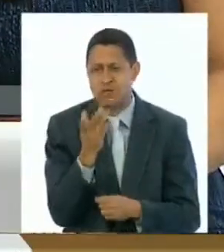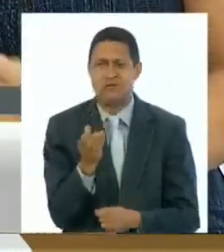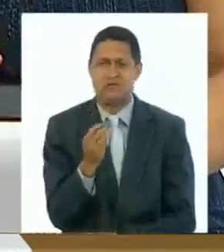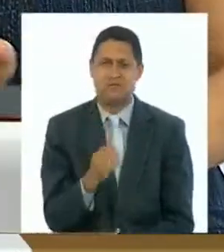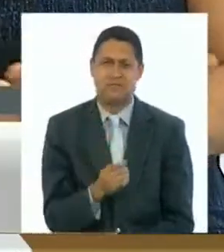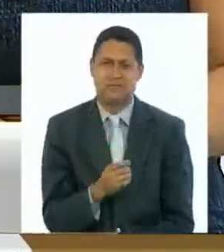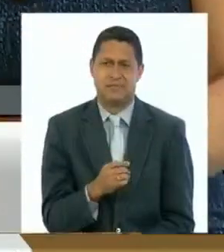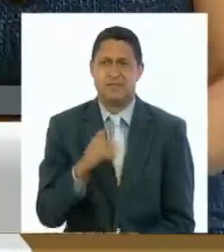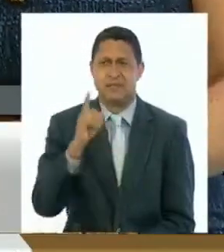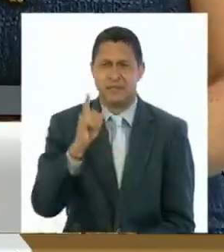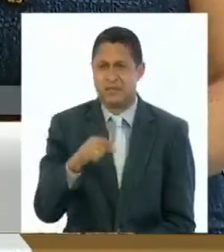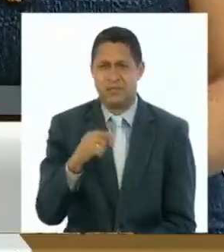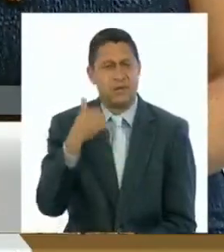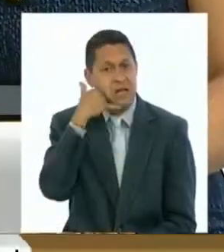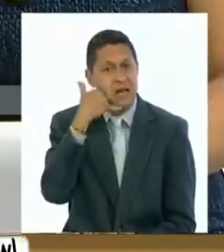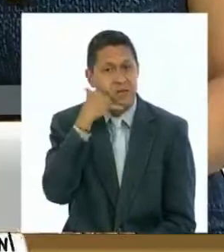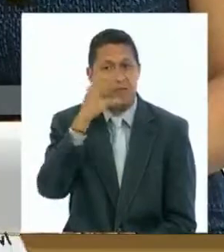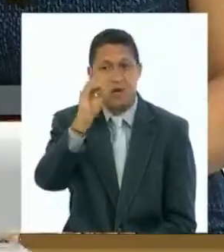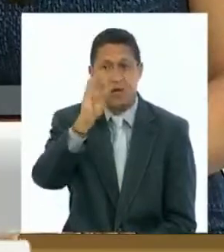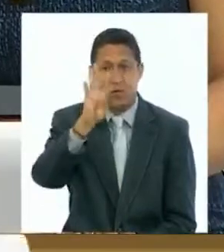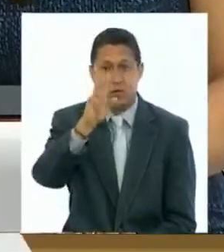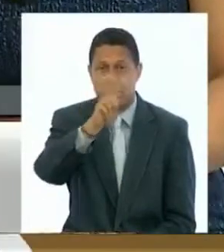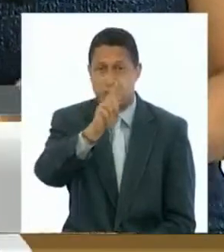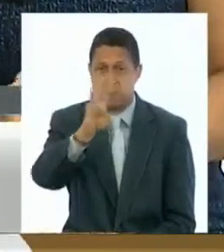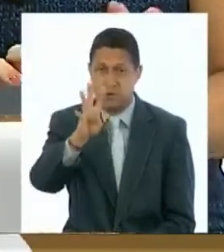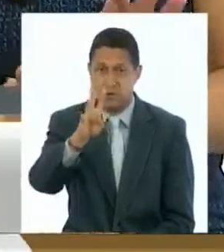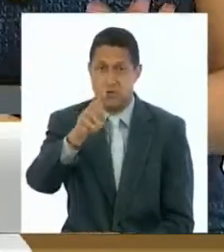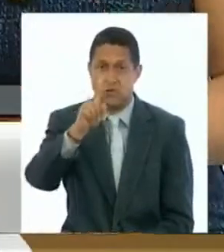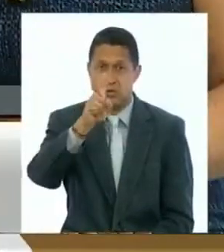nutricionales, y si no, por mi teléfono